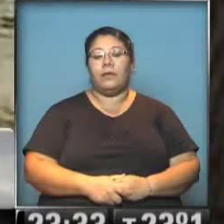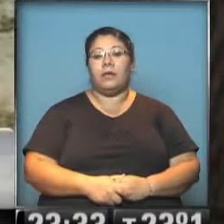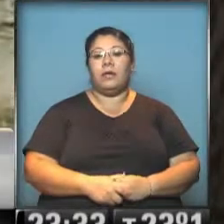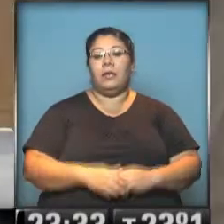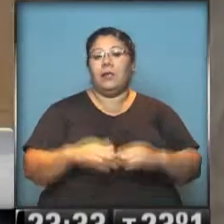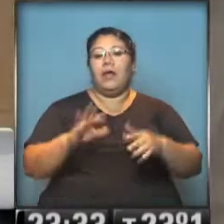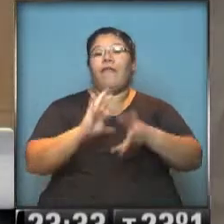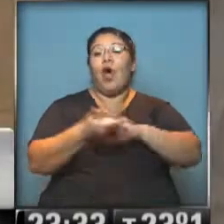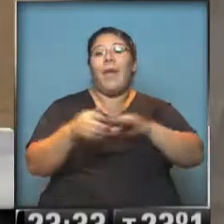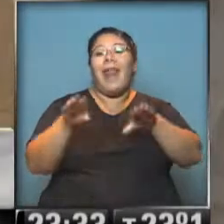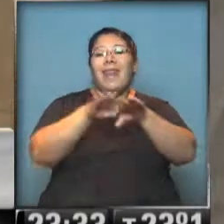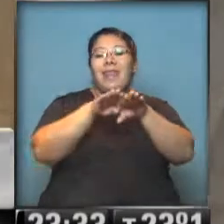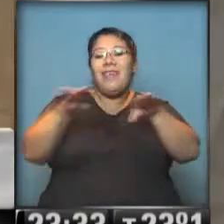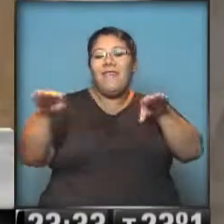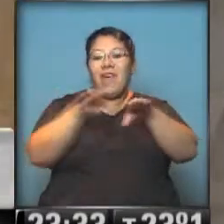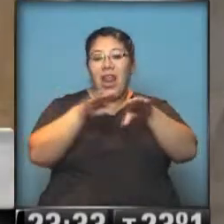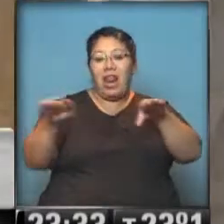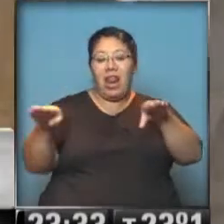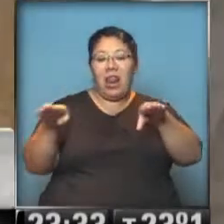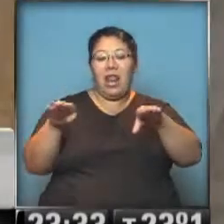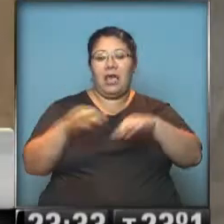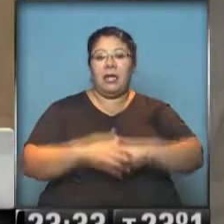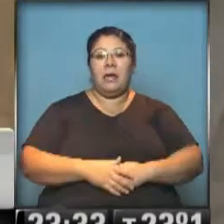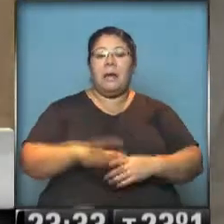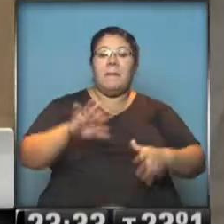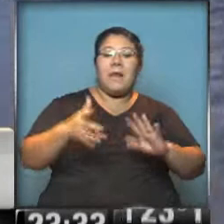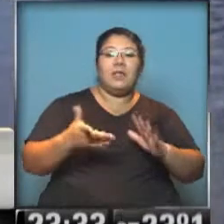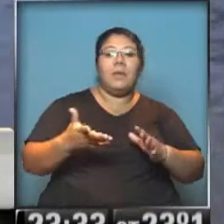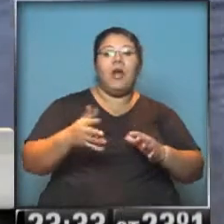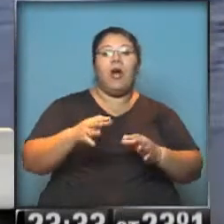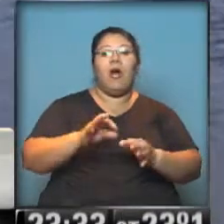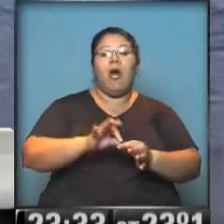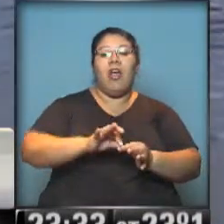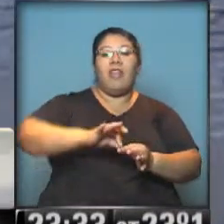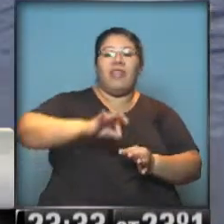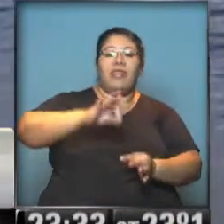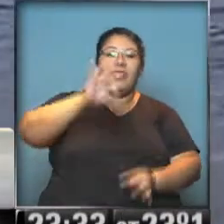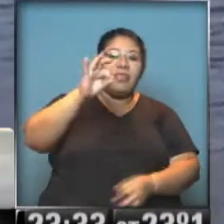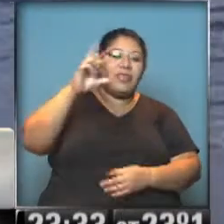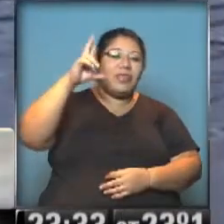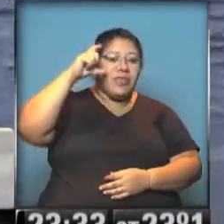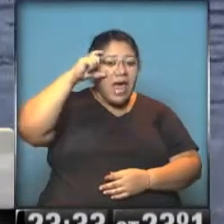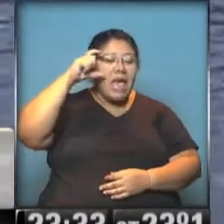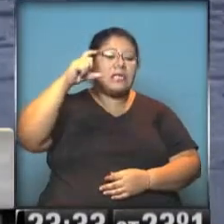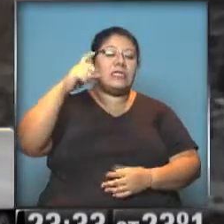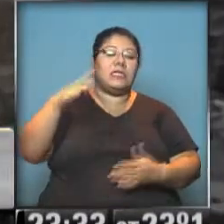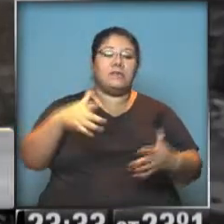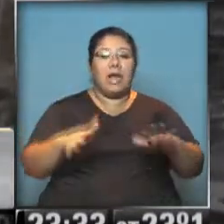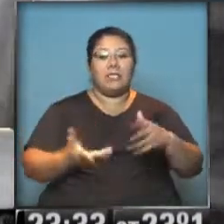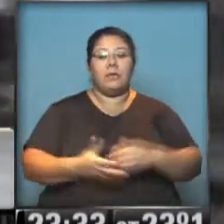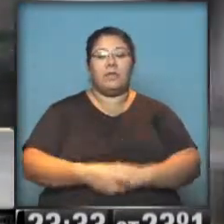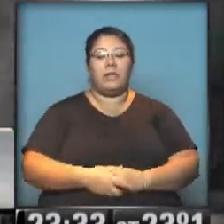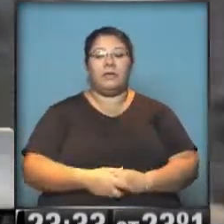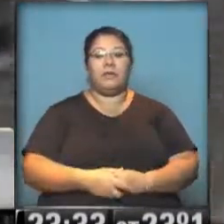nivel. ¿Más o menos cuánto es esto? 10.50 del cauce. Entre tanto, la población reacciona